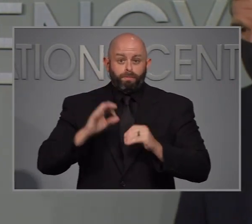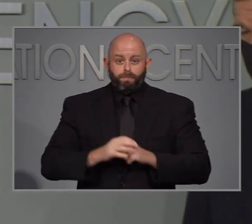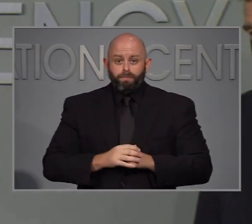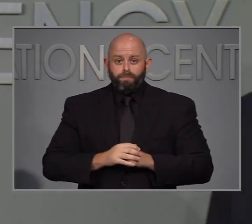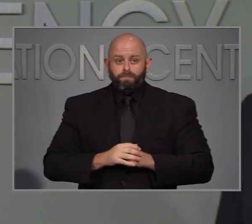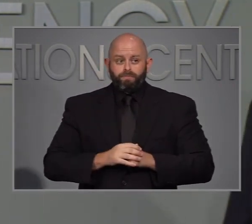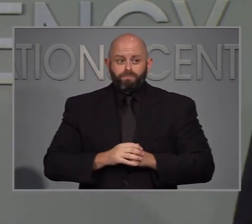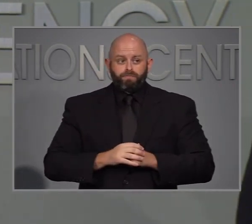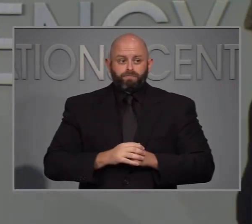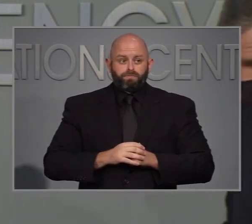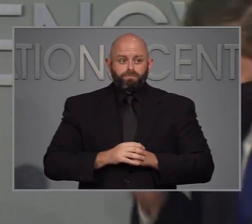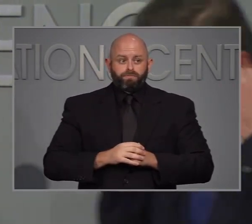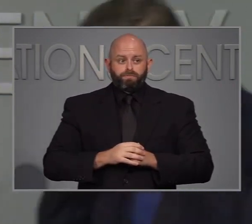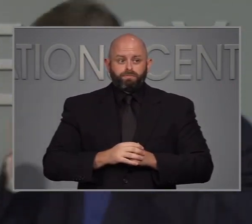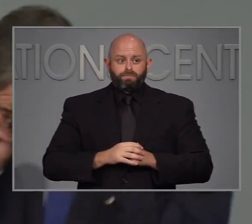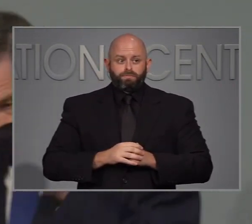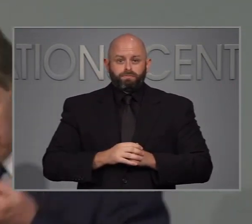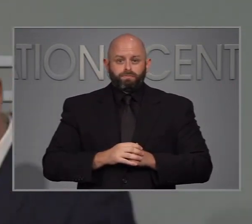esto.